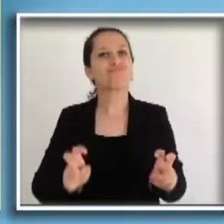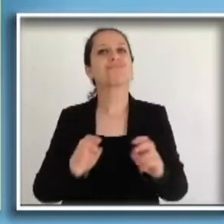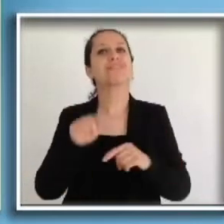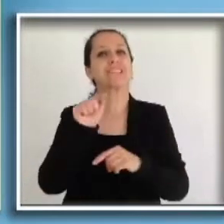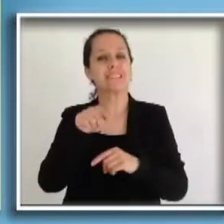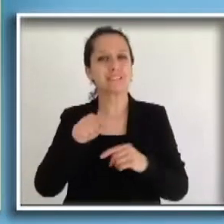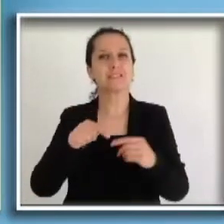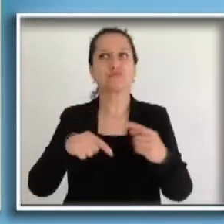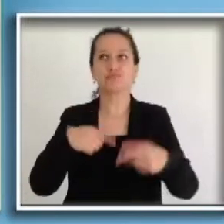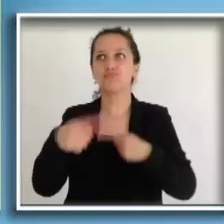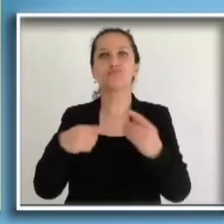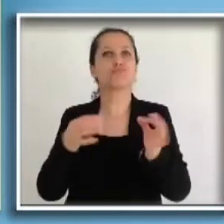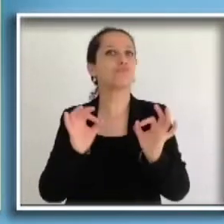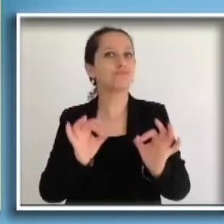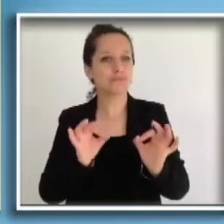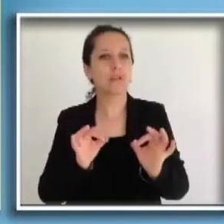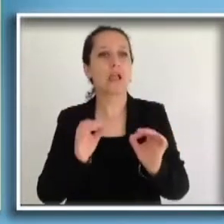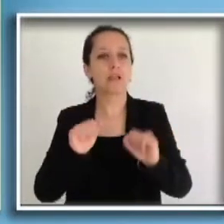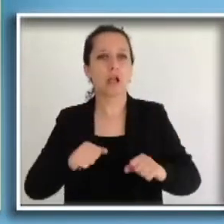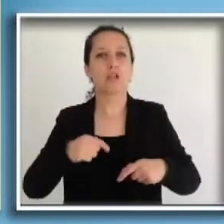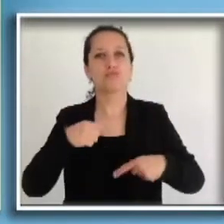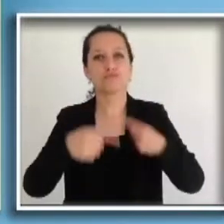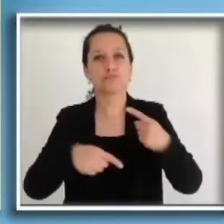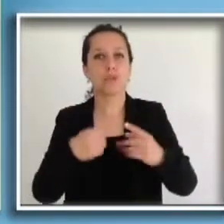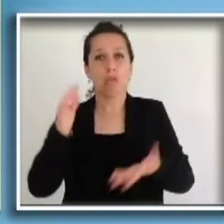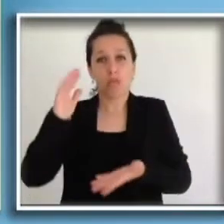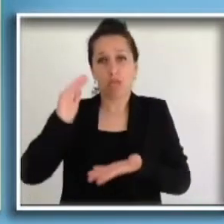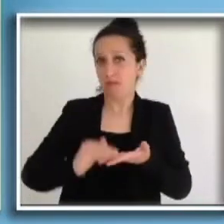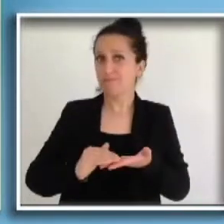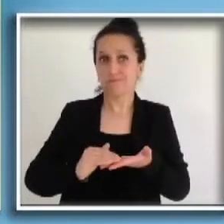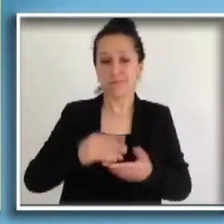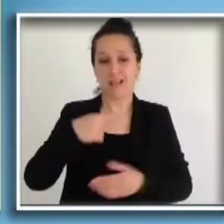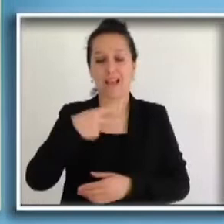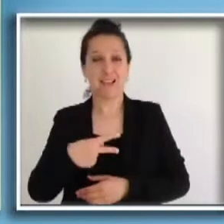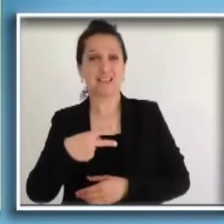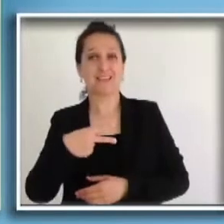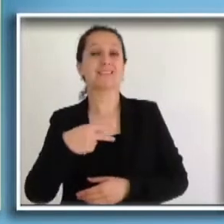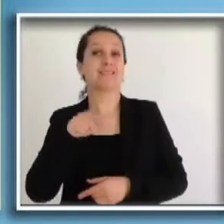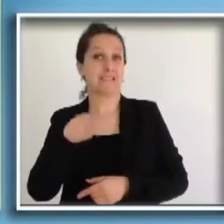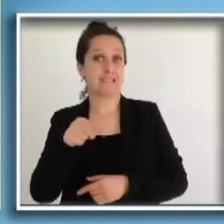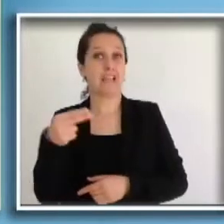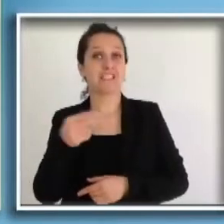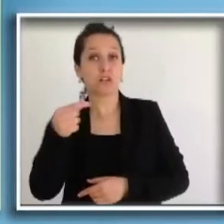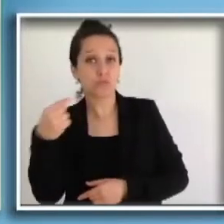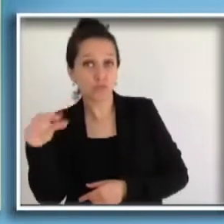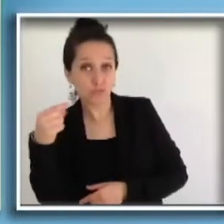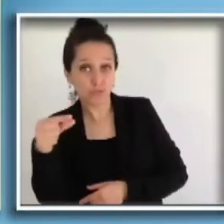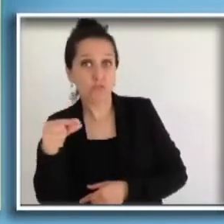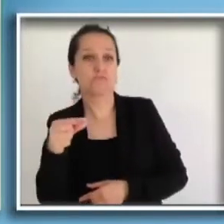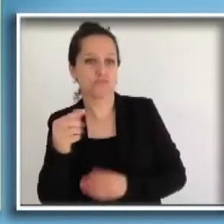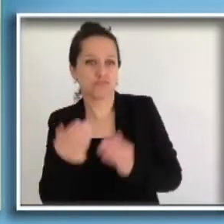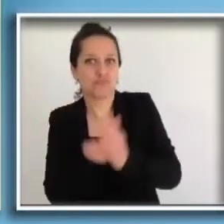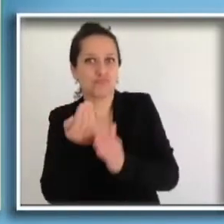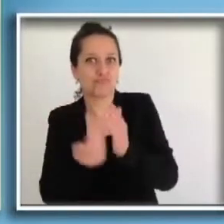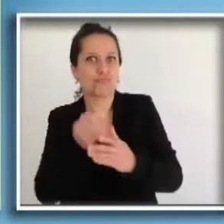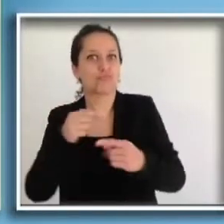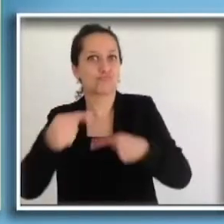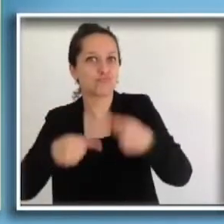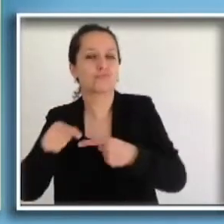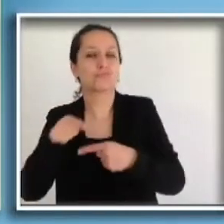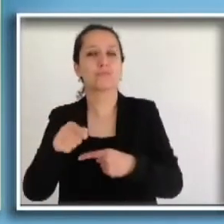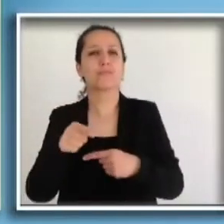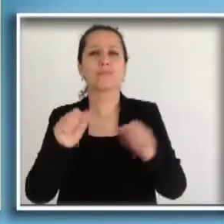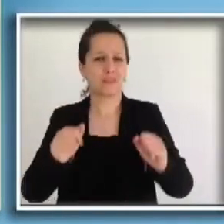aprovechar el potencial renovable en la producción de hidrógeno verde creemos importante posicionar internacionalmente